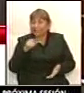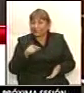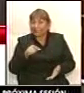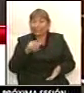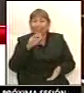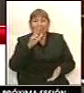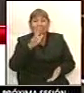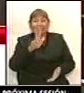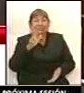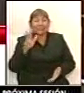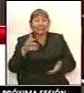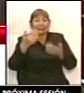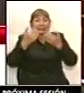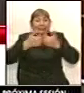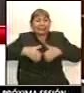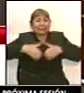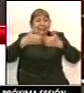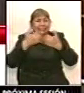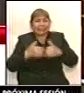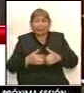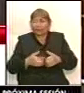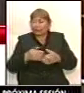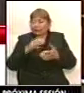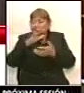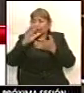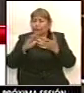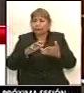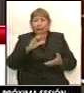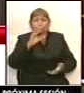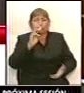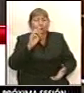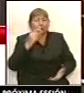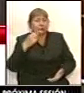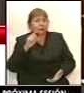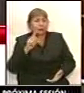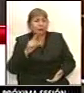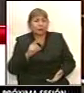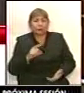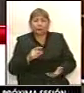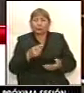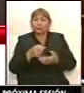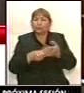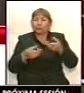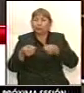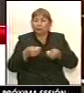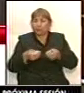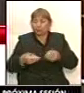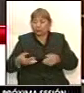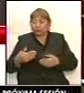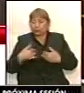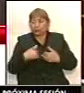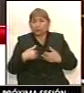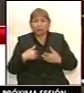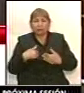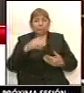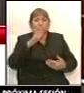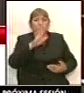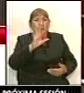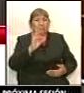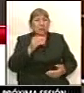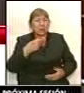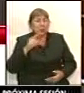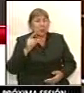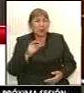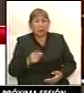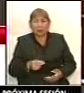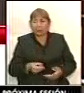33 empresas. Cultivos ecológicos, 61 millones. Agrícola y a orillas, 59 millones.